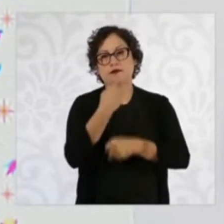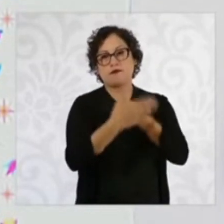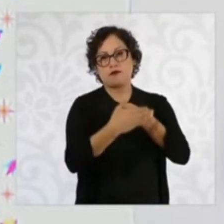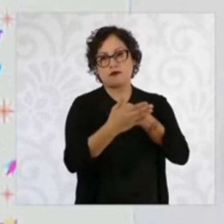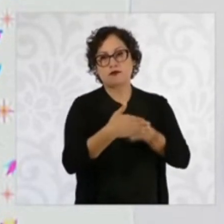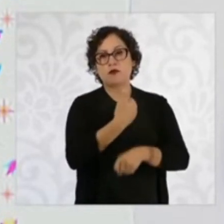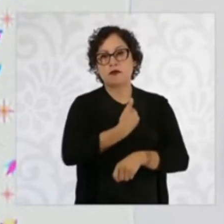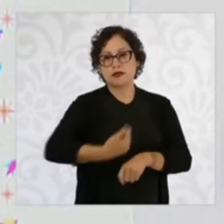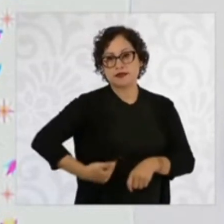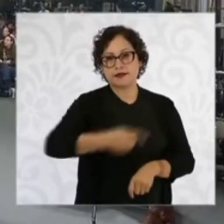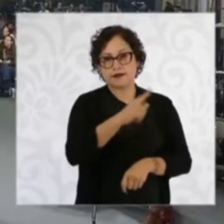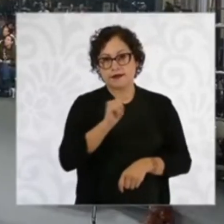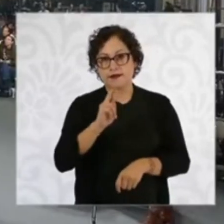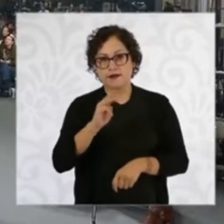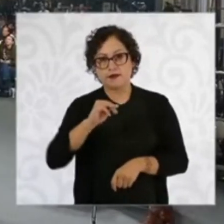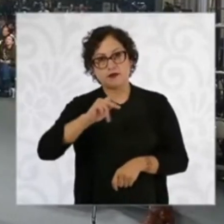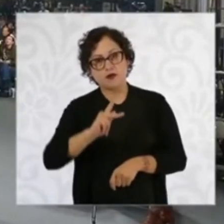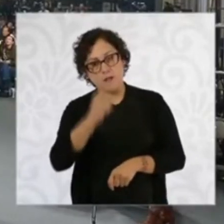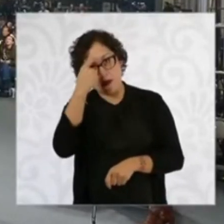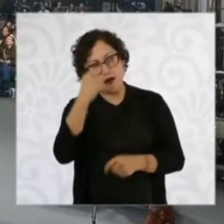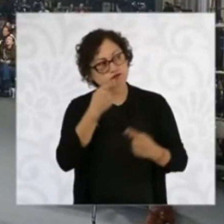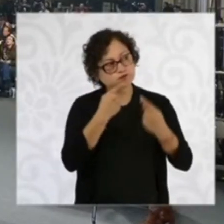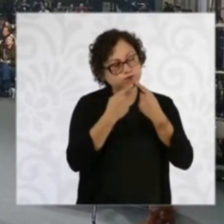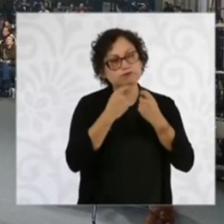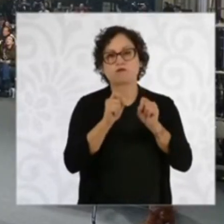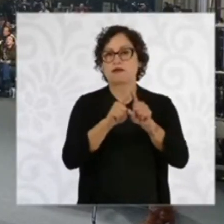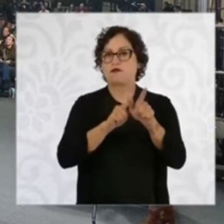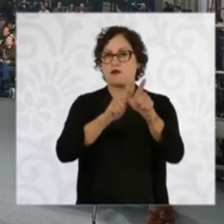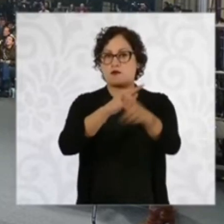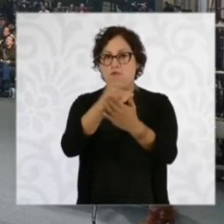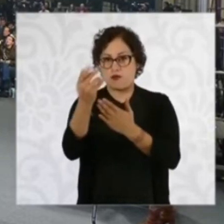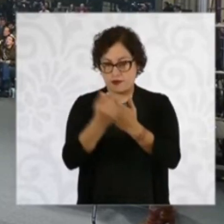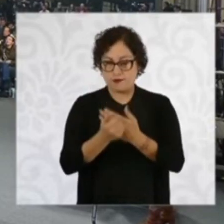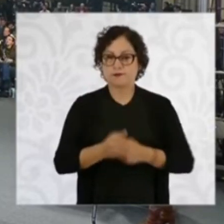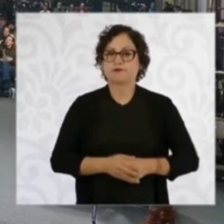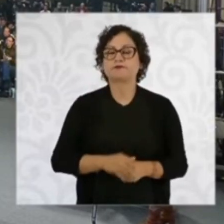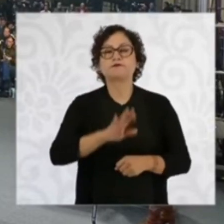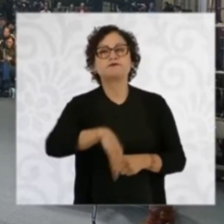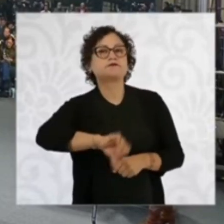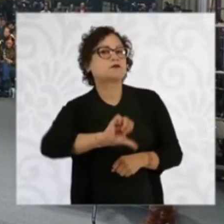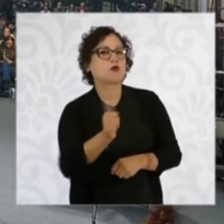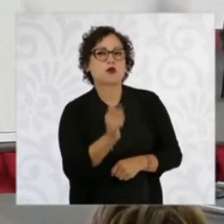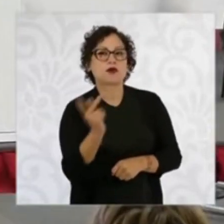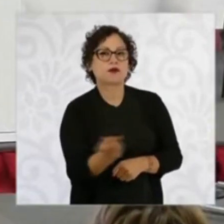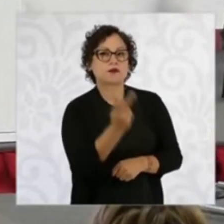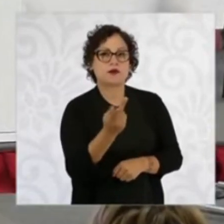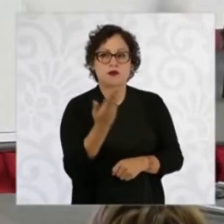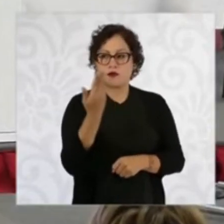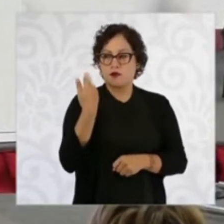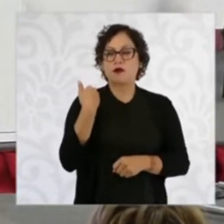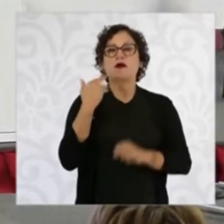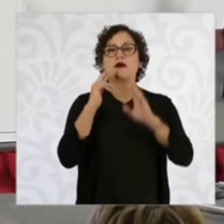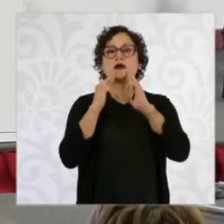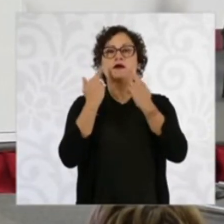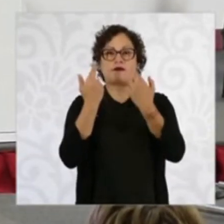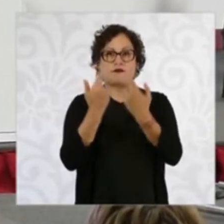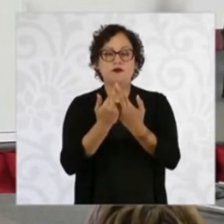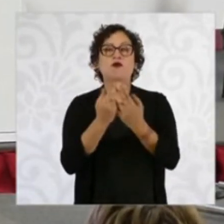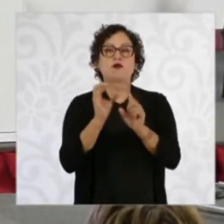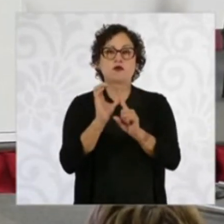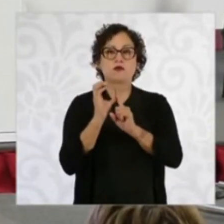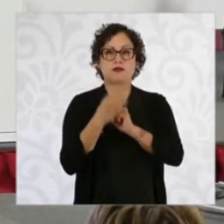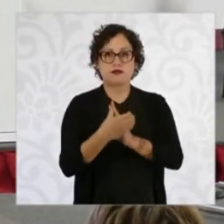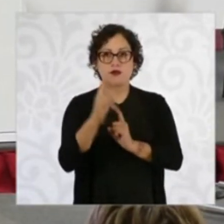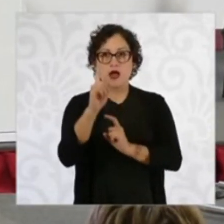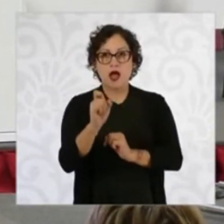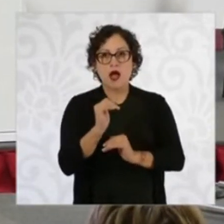estos proyectos. En otra pregunta, Presidenta, el jueves pasado hubo una reunión de la Comisión Internacional de Límites y Aguas en